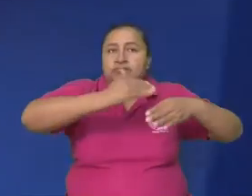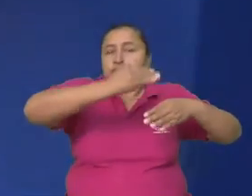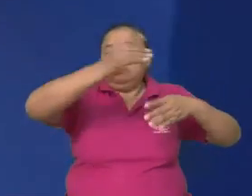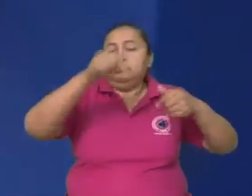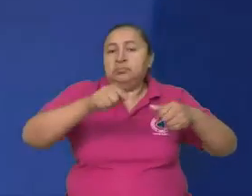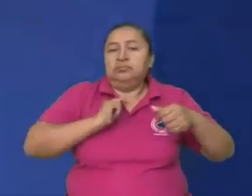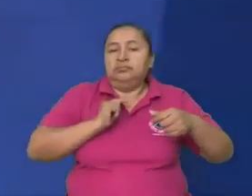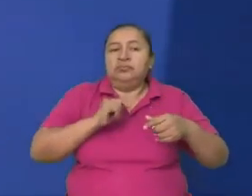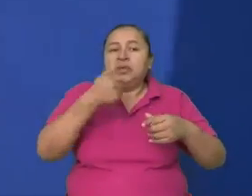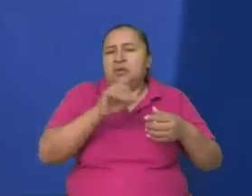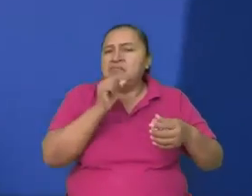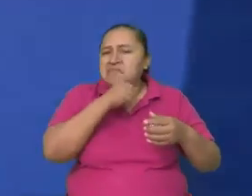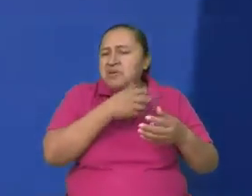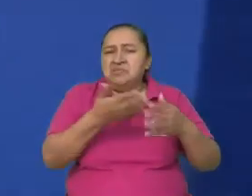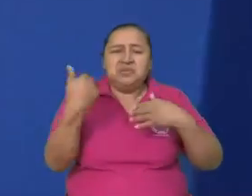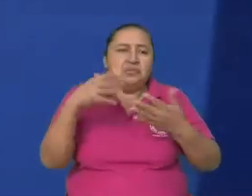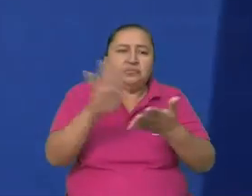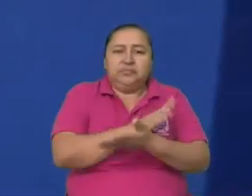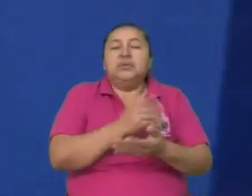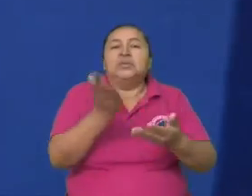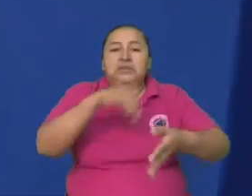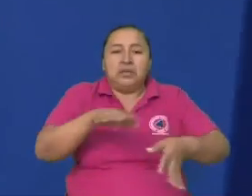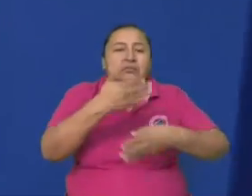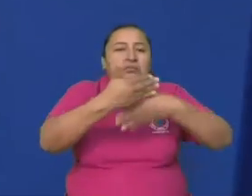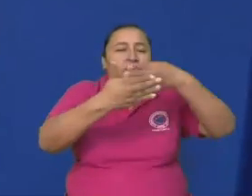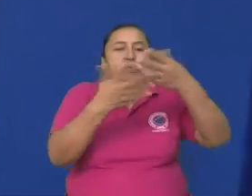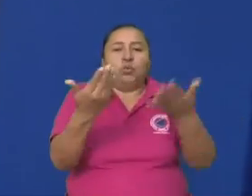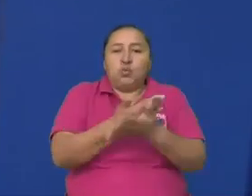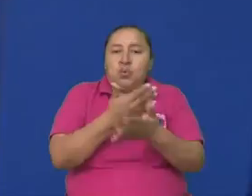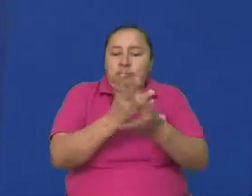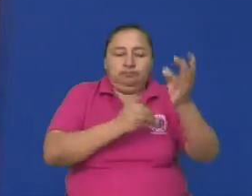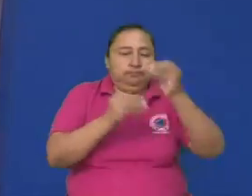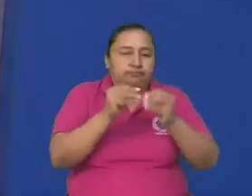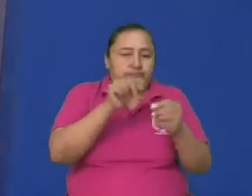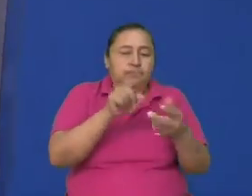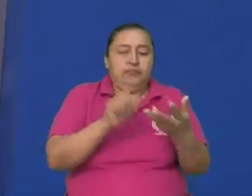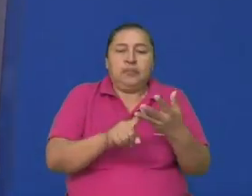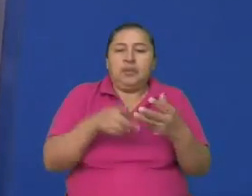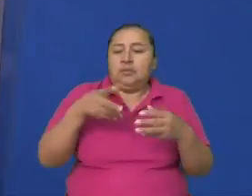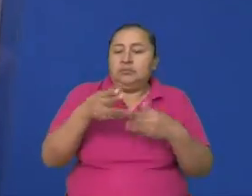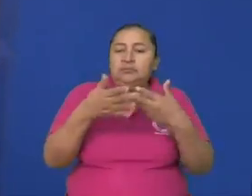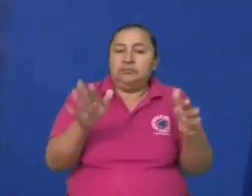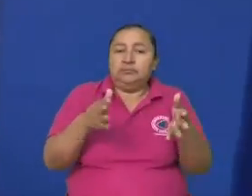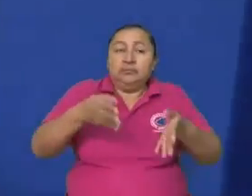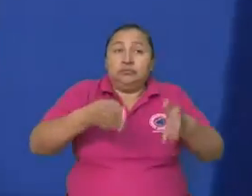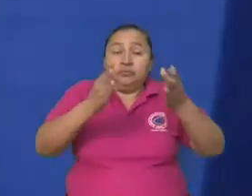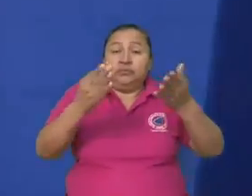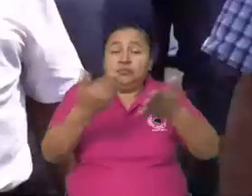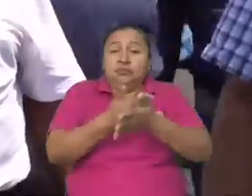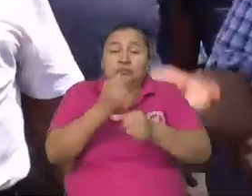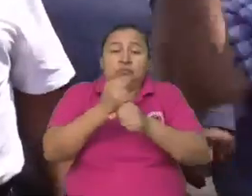los edificios viejos desaparecieron. Ya construimos el edificio administrativo. Vamos a inaugurar el edificio